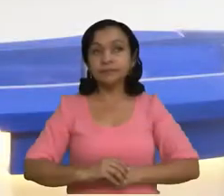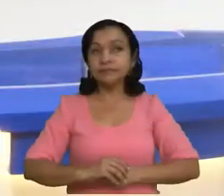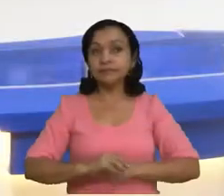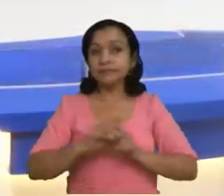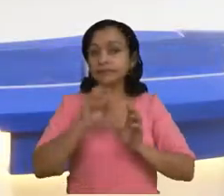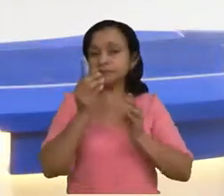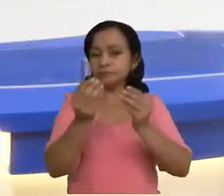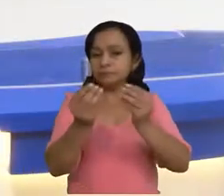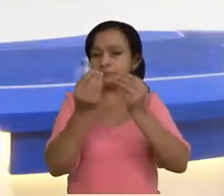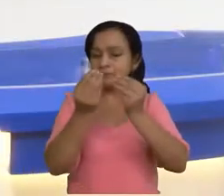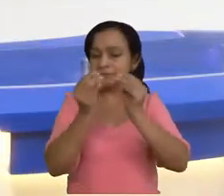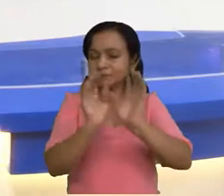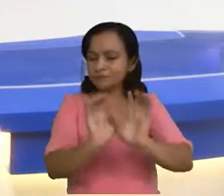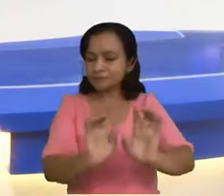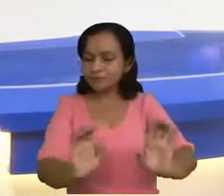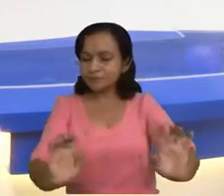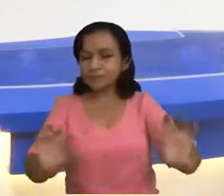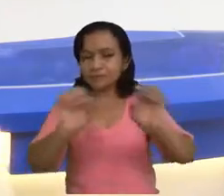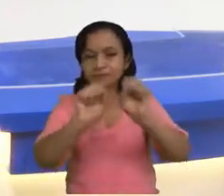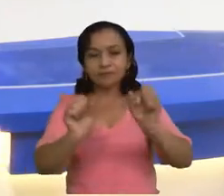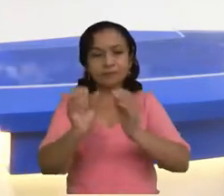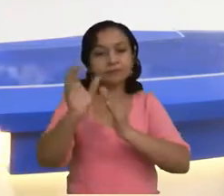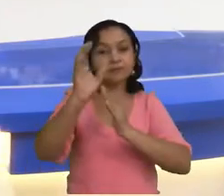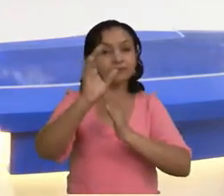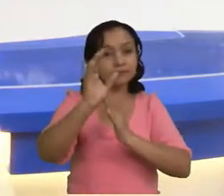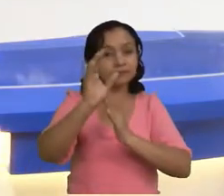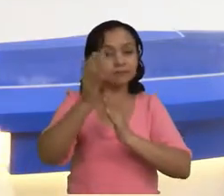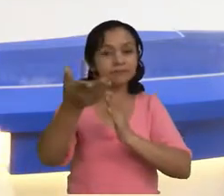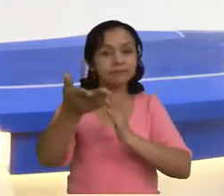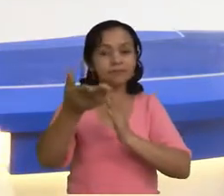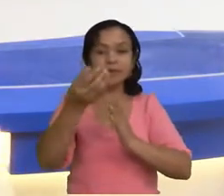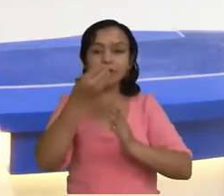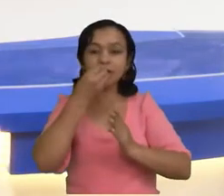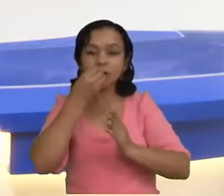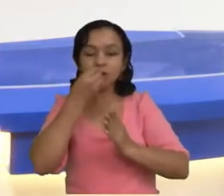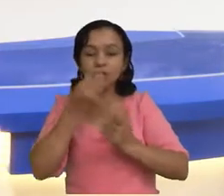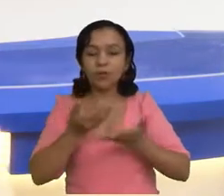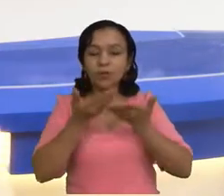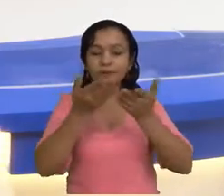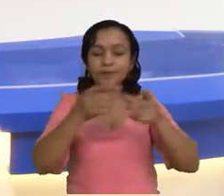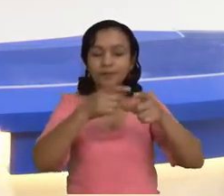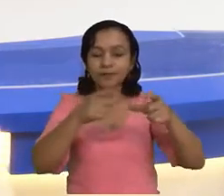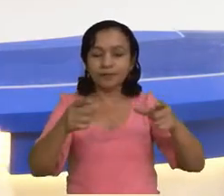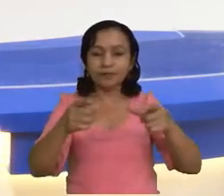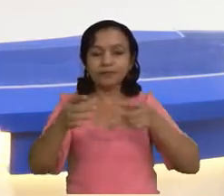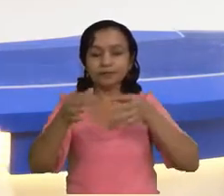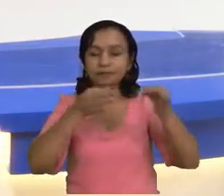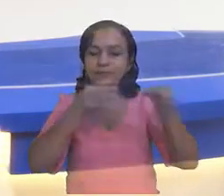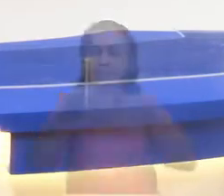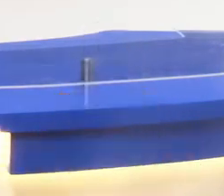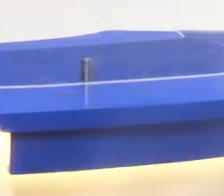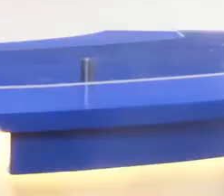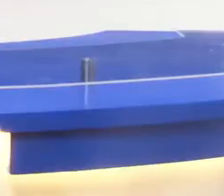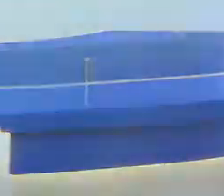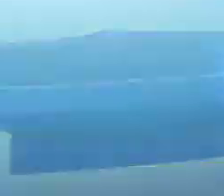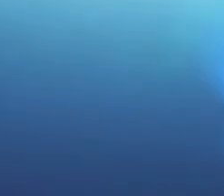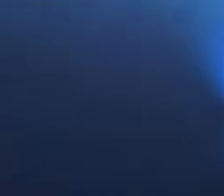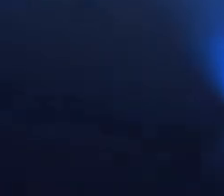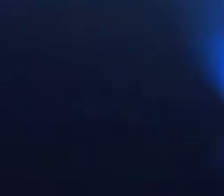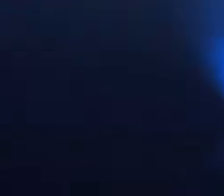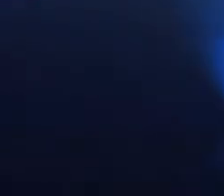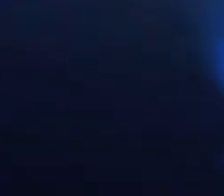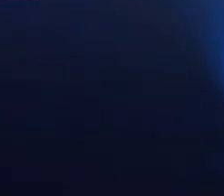Cientos de niños y niñas en San Rafael del Sur reciben su merienda escolar. Este es el reporte.